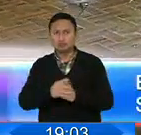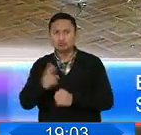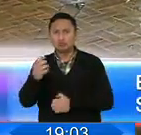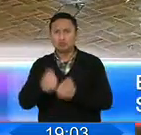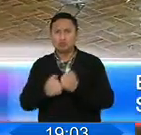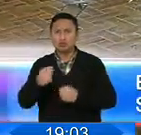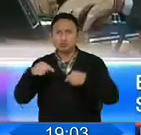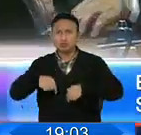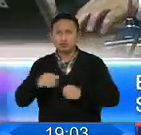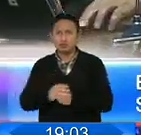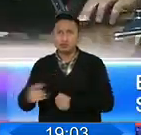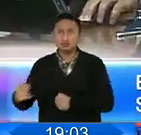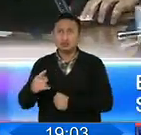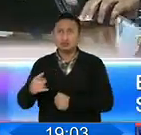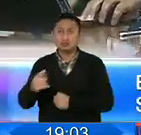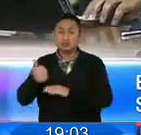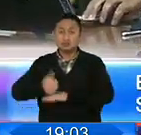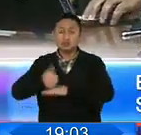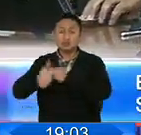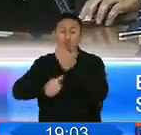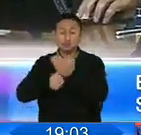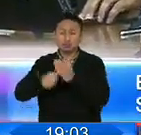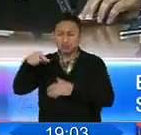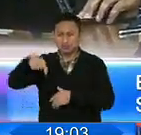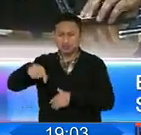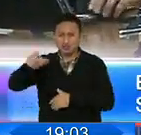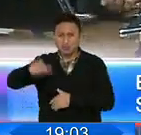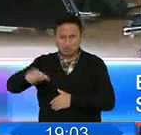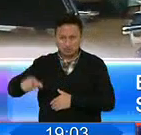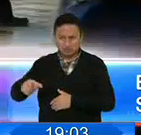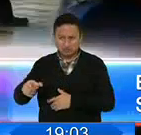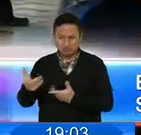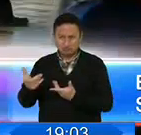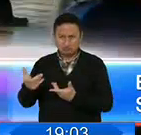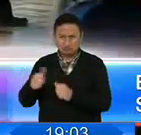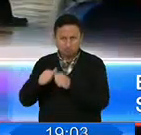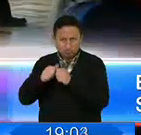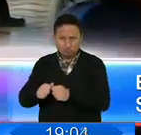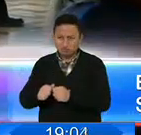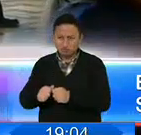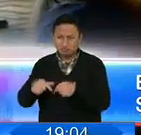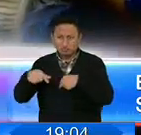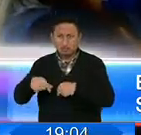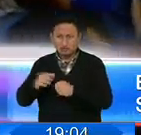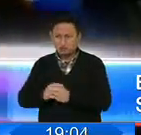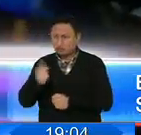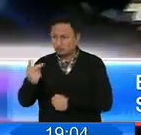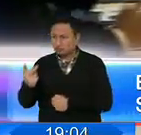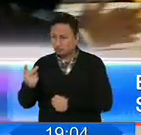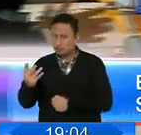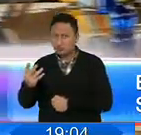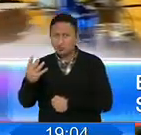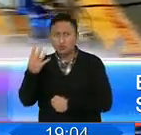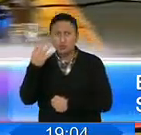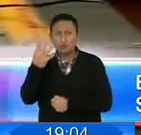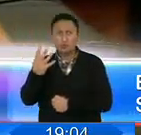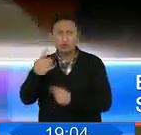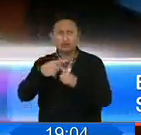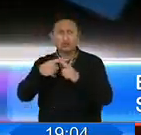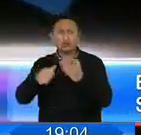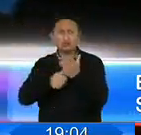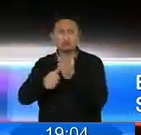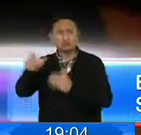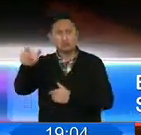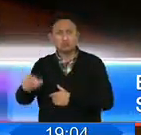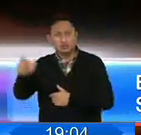es la inestabilidad del gabinete del primer mandatario Lenín Moreno. Pues con su salida se contabilizan cuatro exministros que han caminado por la cartera